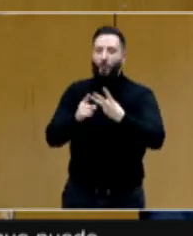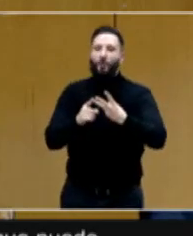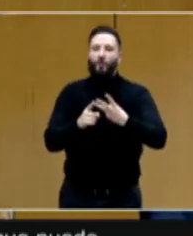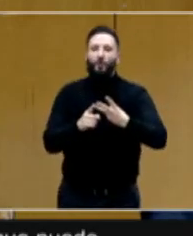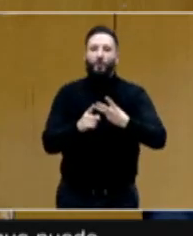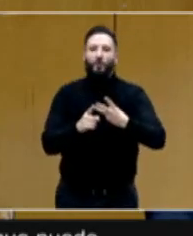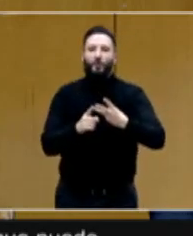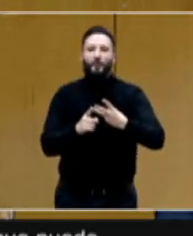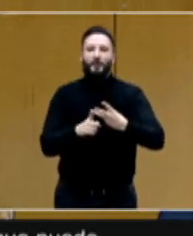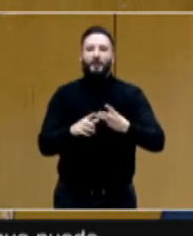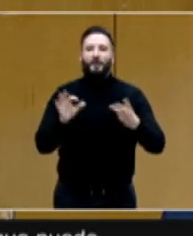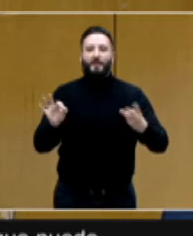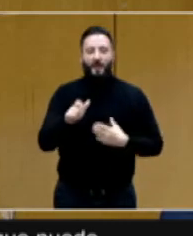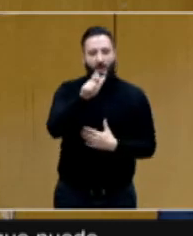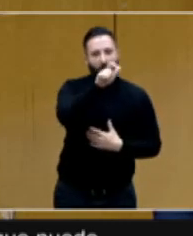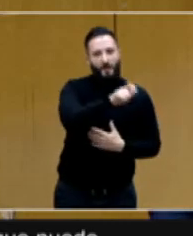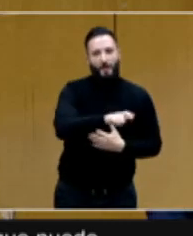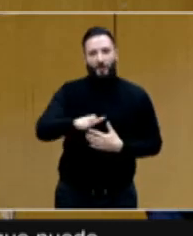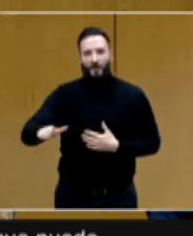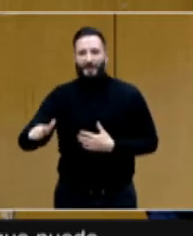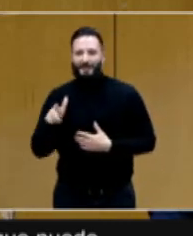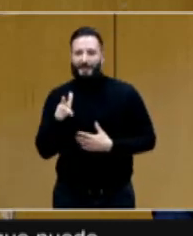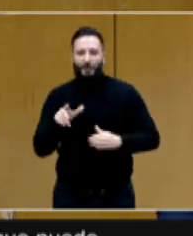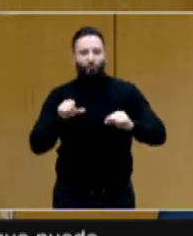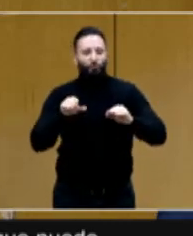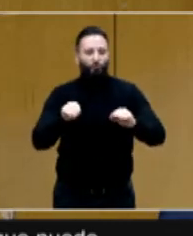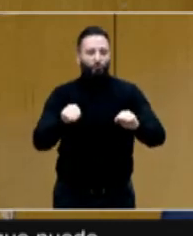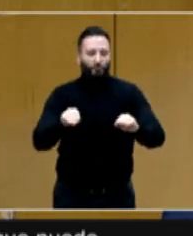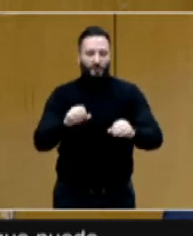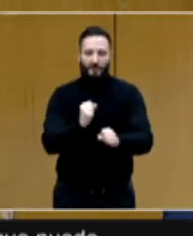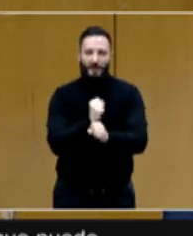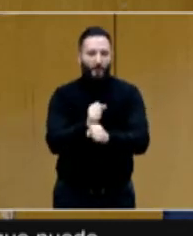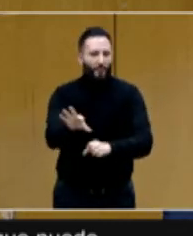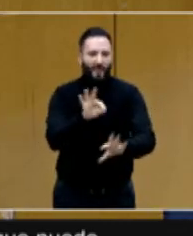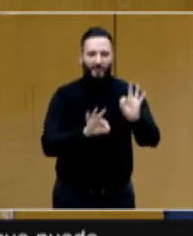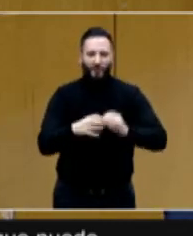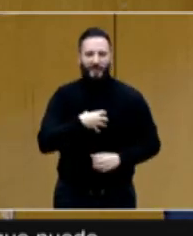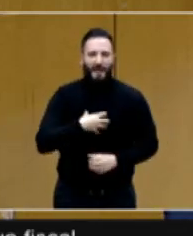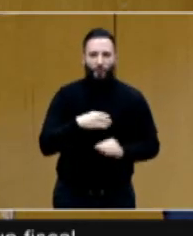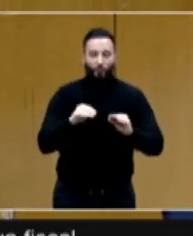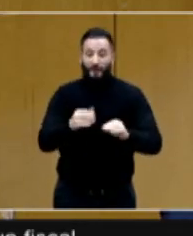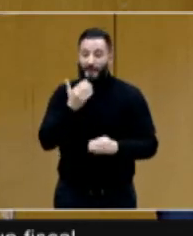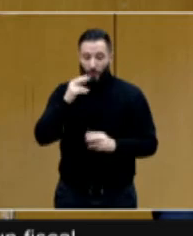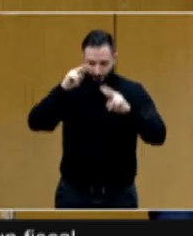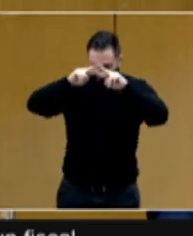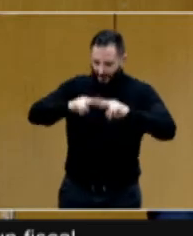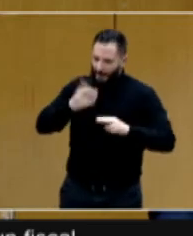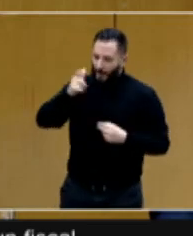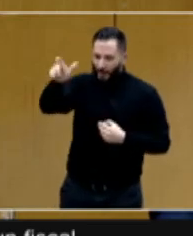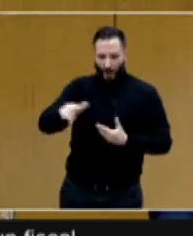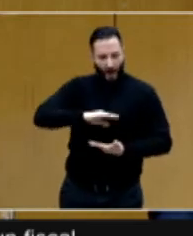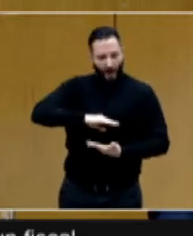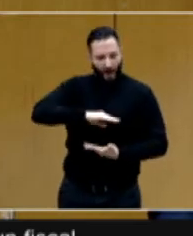los derechos de la personalidad a las transfusiones el aborto y tal y vamos a ver nosotros consideramos que mientras uno tiene capacidad puede decir el mismo